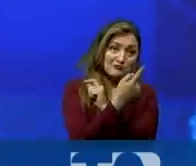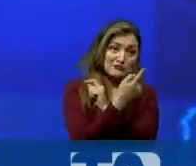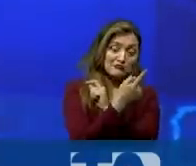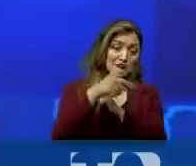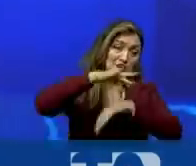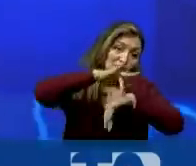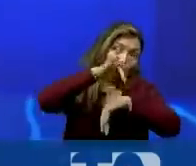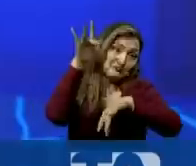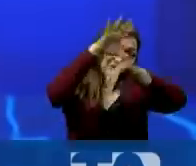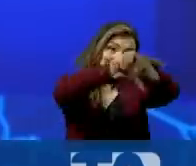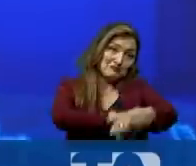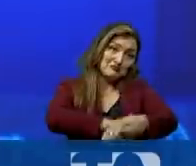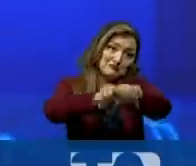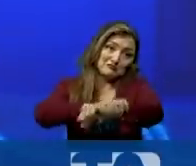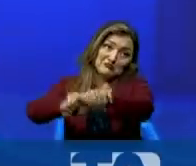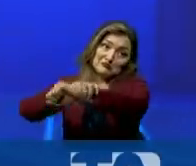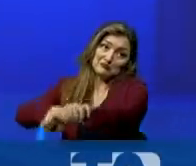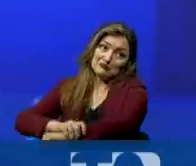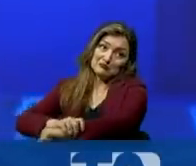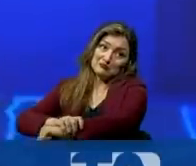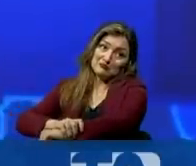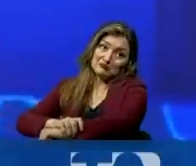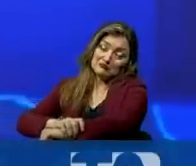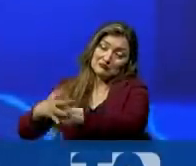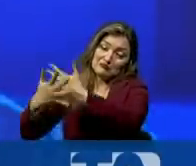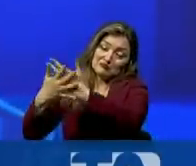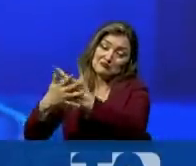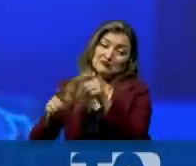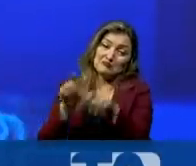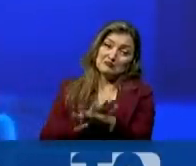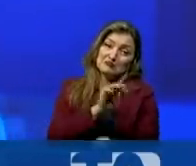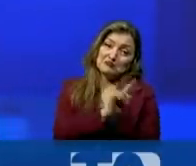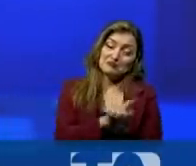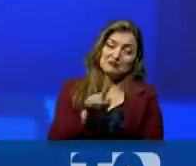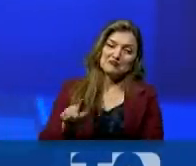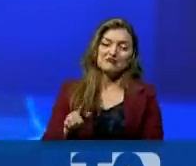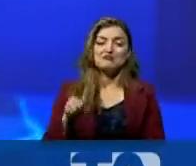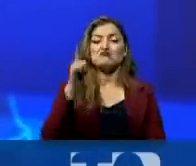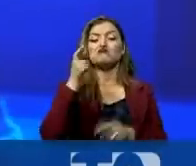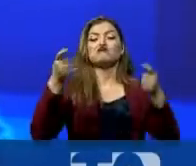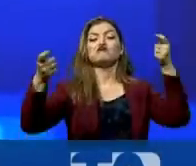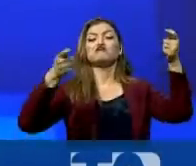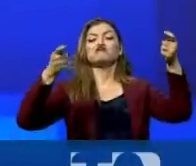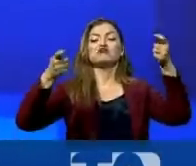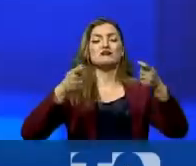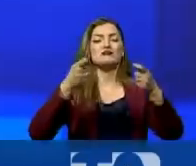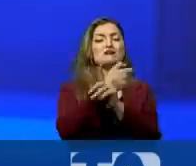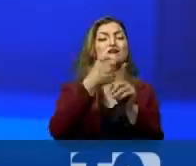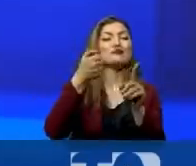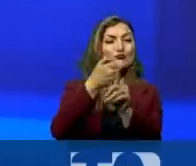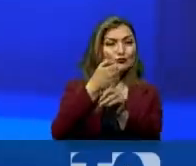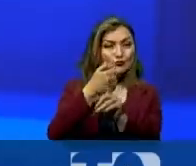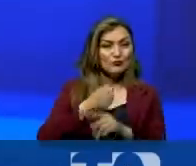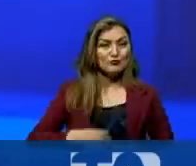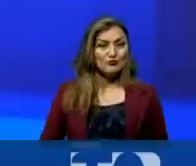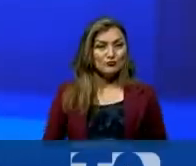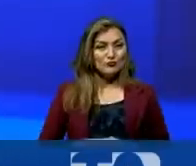la madrugada de hoy detener a quienes provocaron estos escenarios de vandalismo estos escenarios de violencia y estos